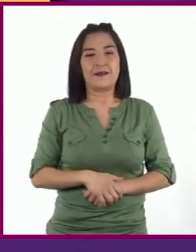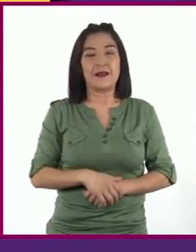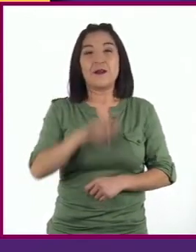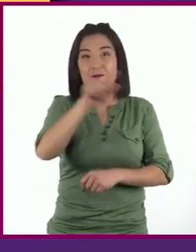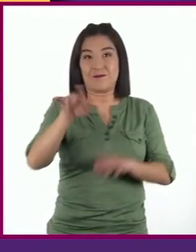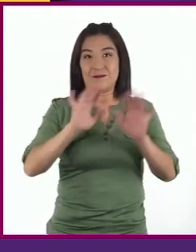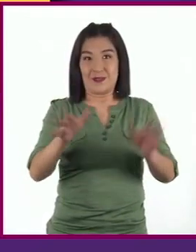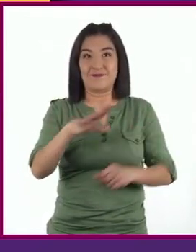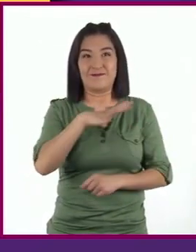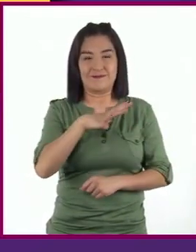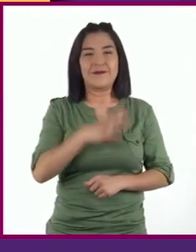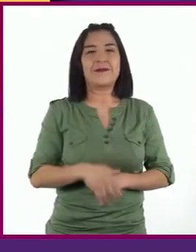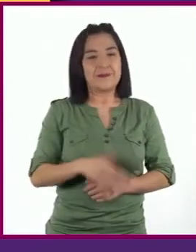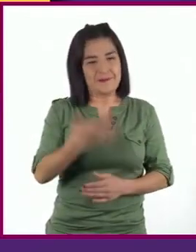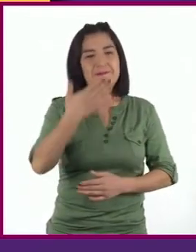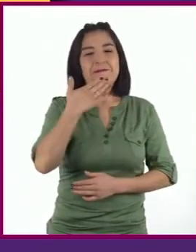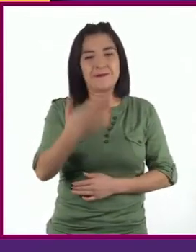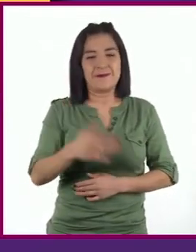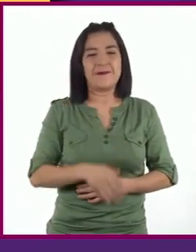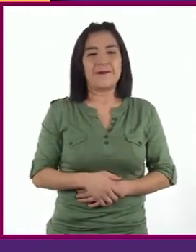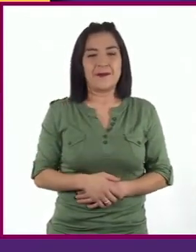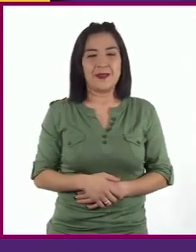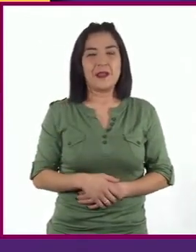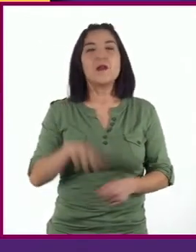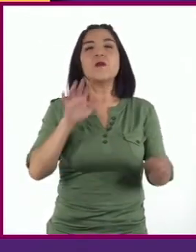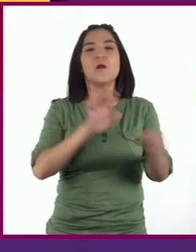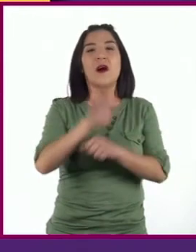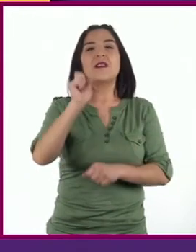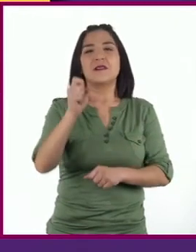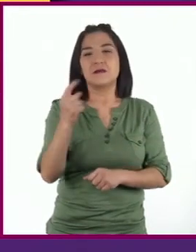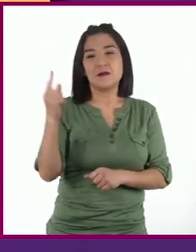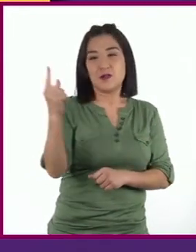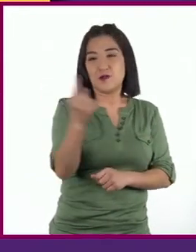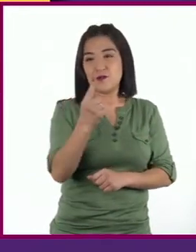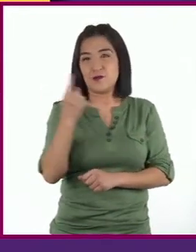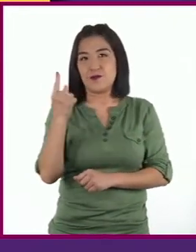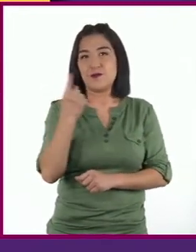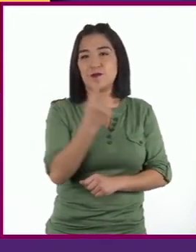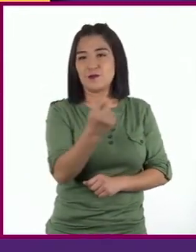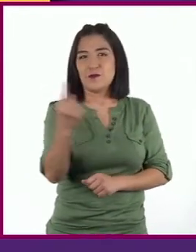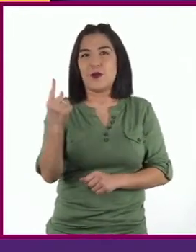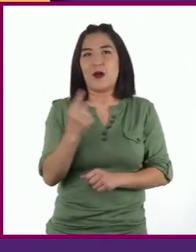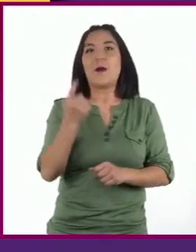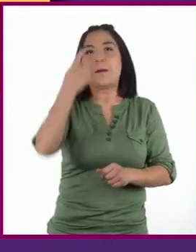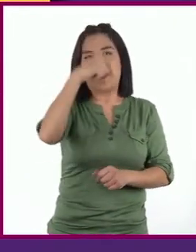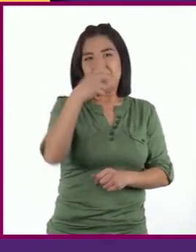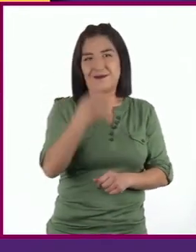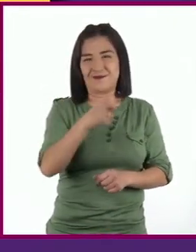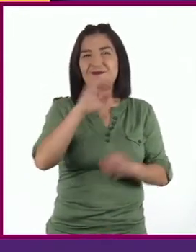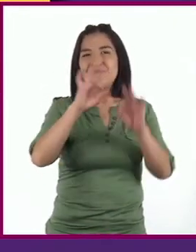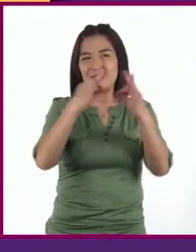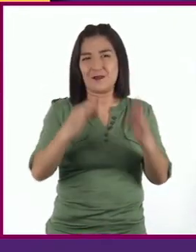tienen? Ahora bien, ¿cuál sería el sentido de rotación para el pentágono?